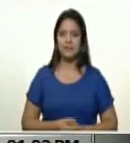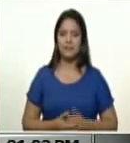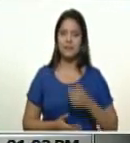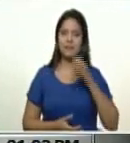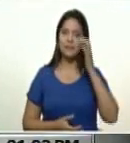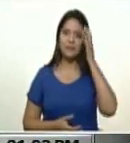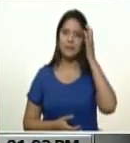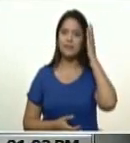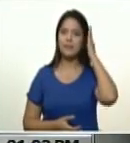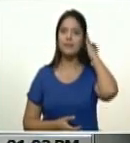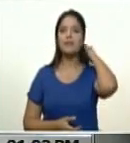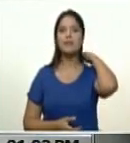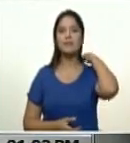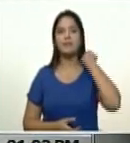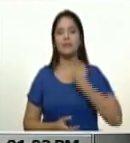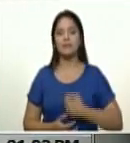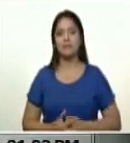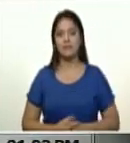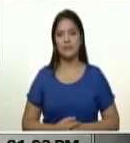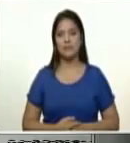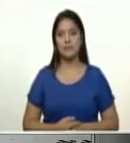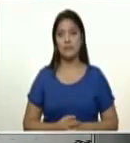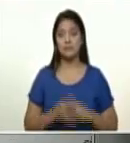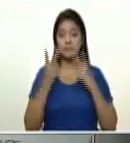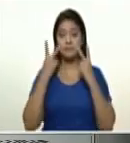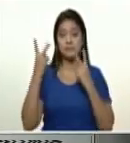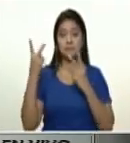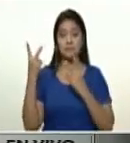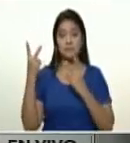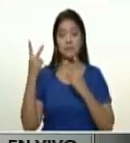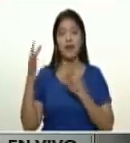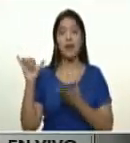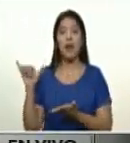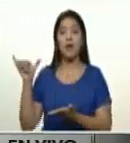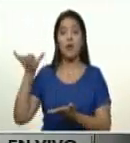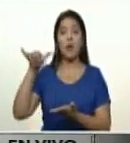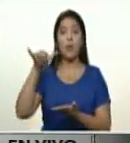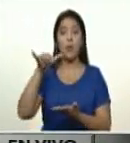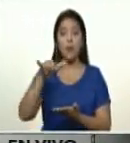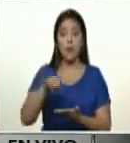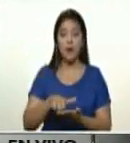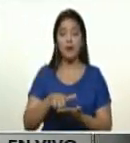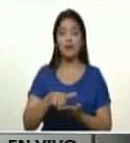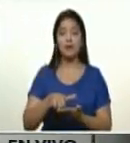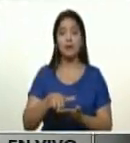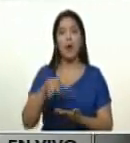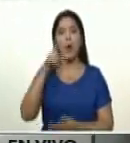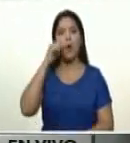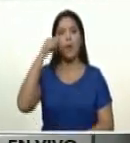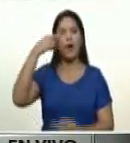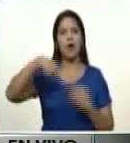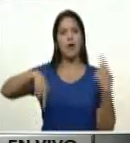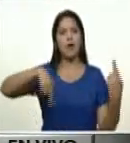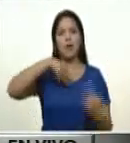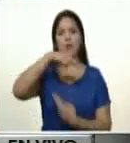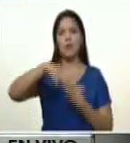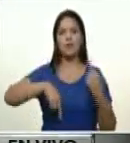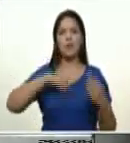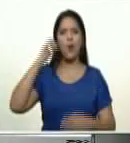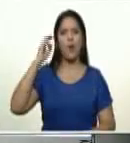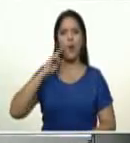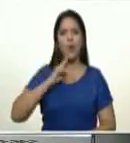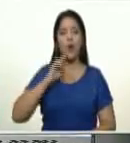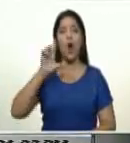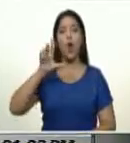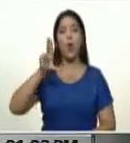Alfarero del Gres. Nos recibió en el aeropuerto el comandante revolucionario y bolivariano